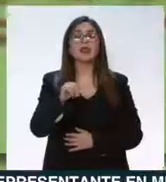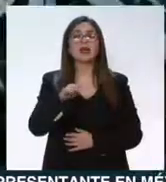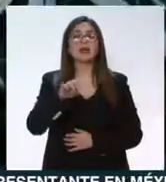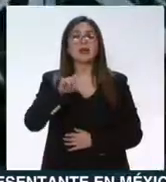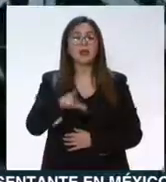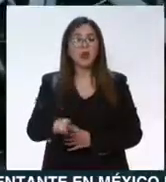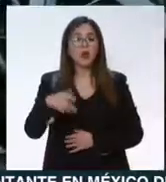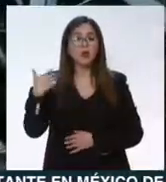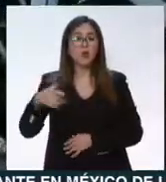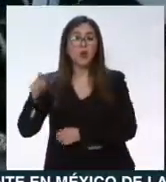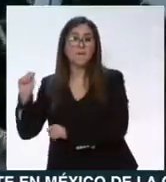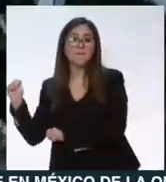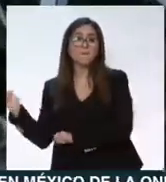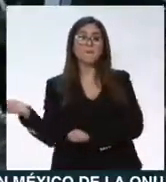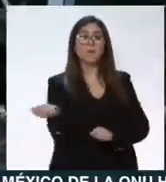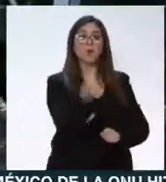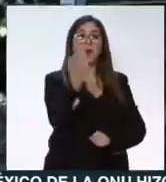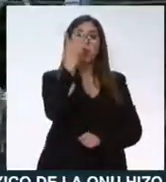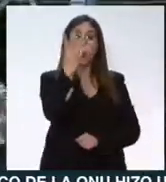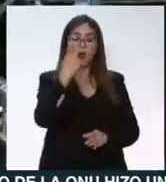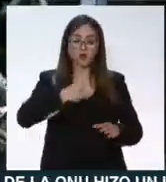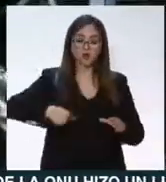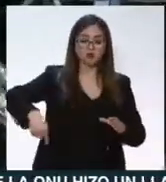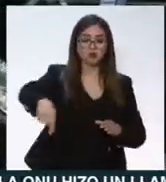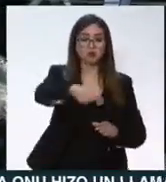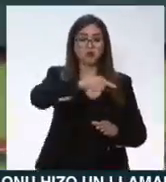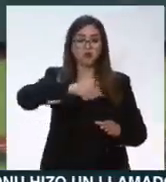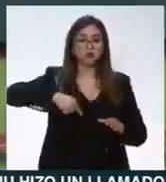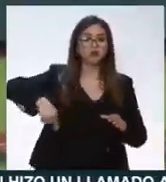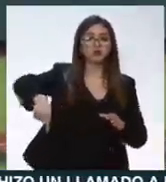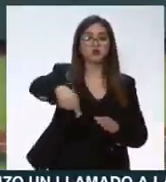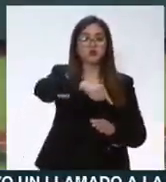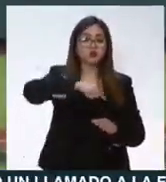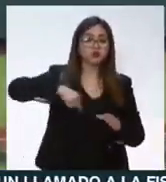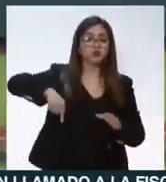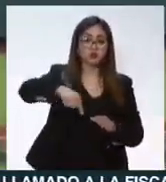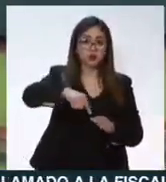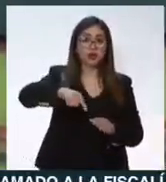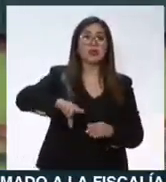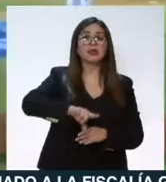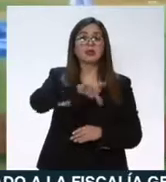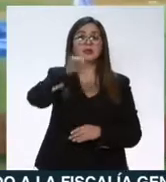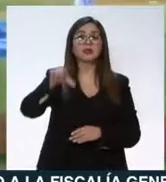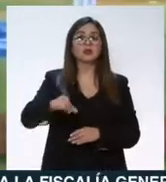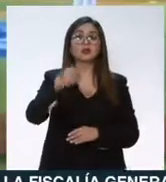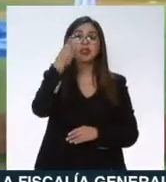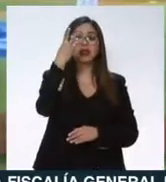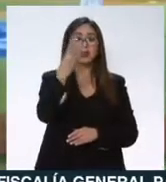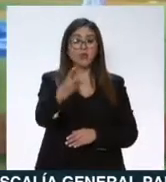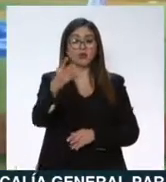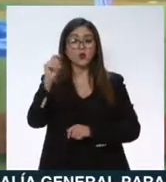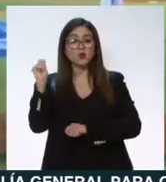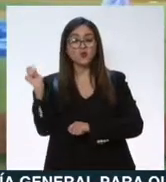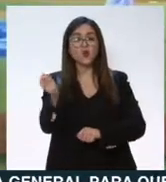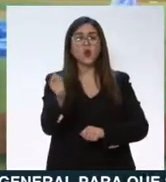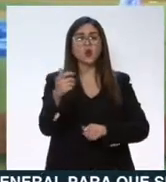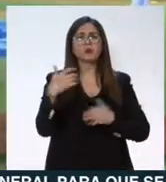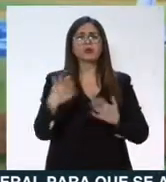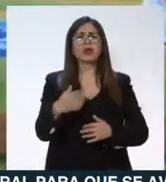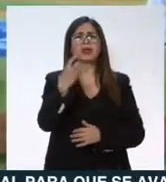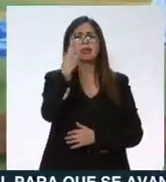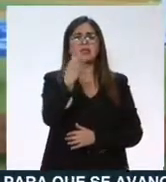Álvarez, batazo de 4 estaciones por el jardín izquierdo, además de que generó 3 palos de vuelta entera, o sea,